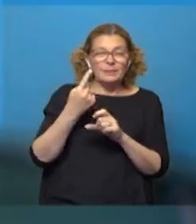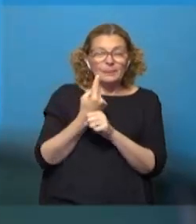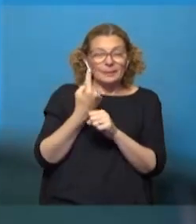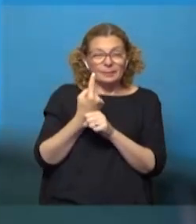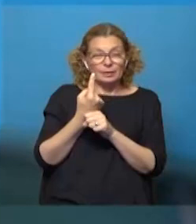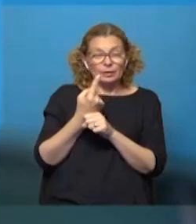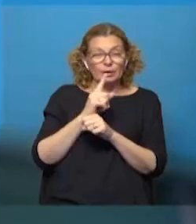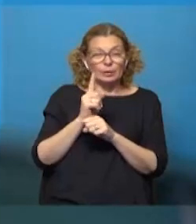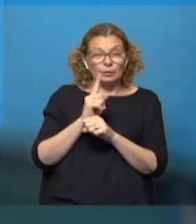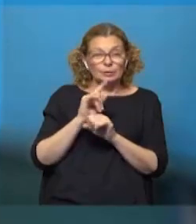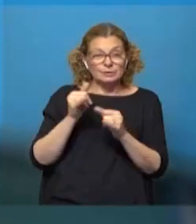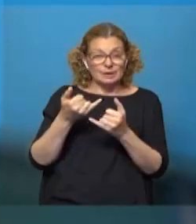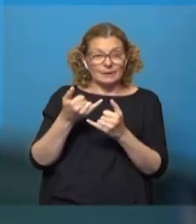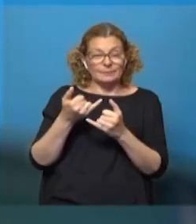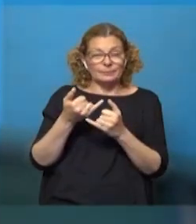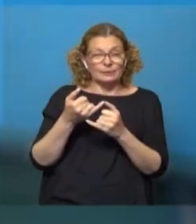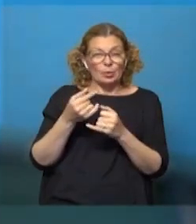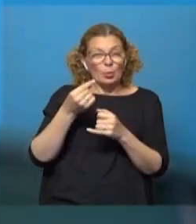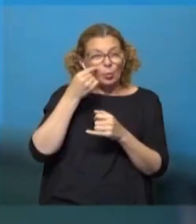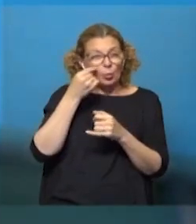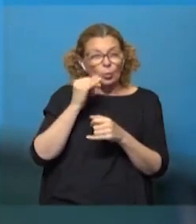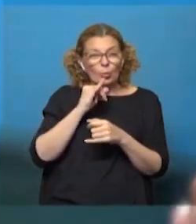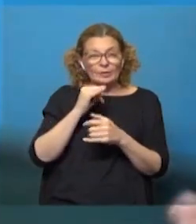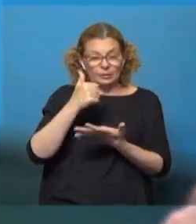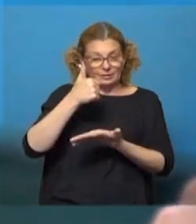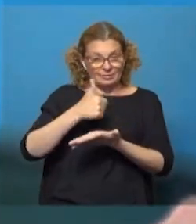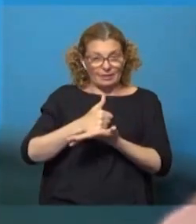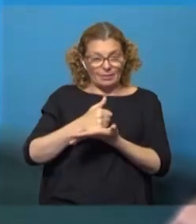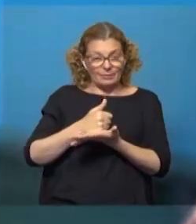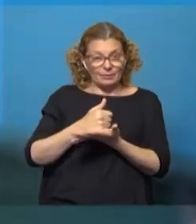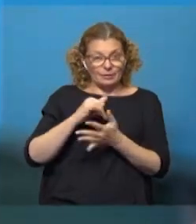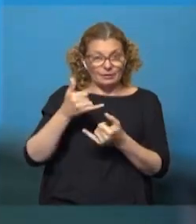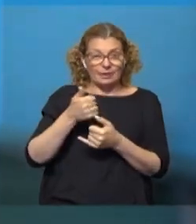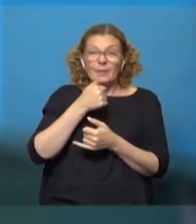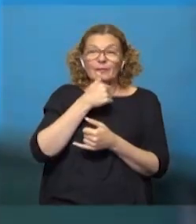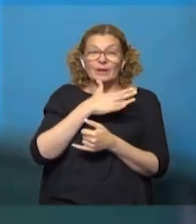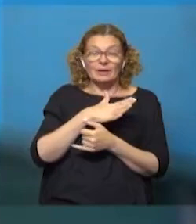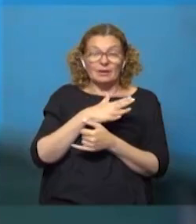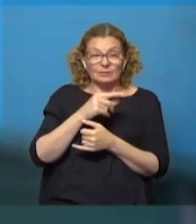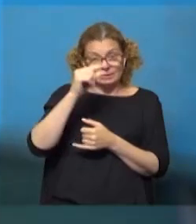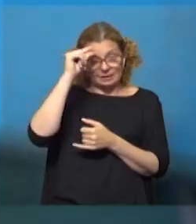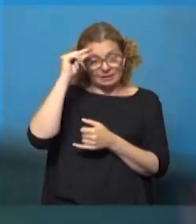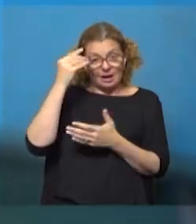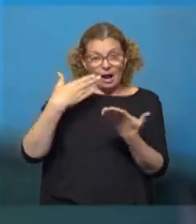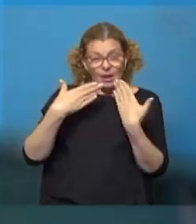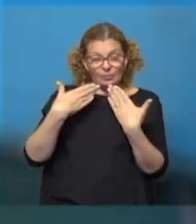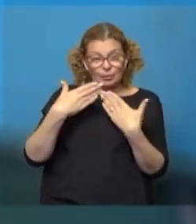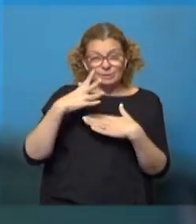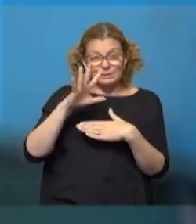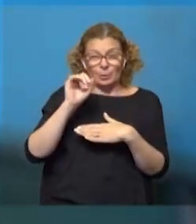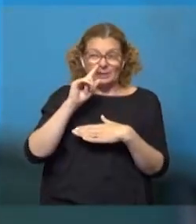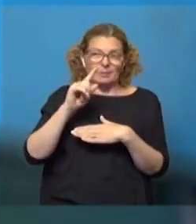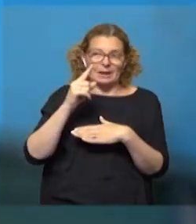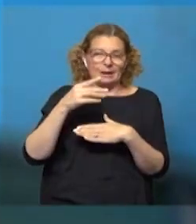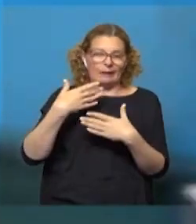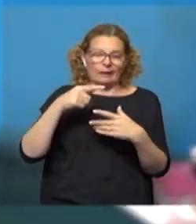valor que tiene que no tiene ya el valor de un testimonio de un testigo presencial porque las cosas ya está muy viejas además habló en 50.000 entrevistas y